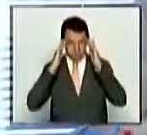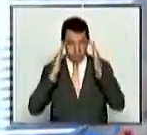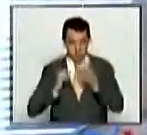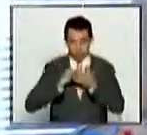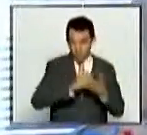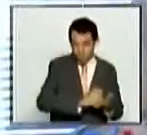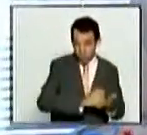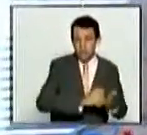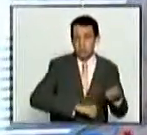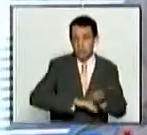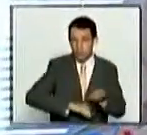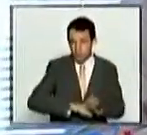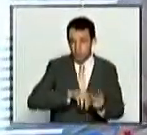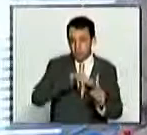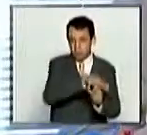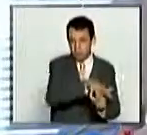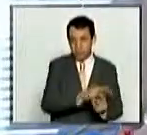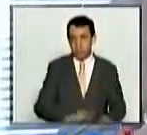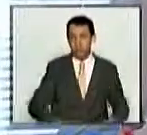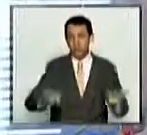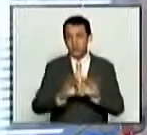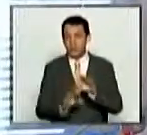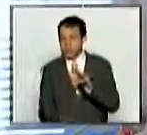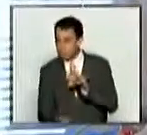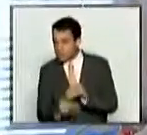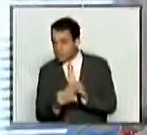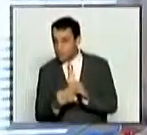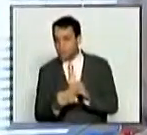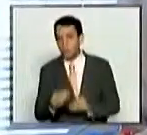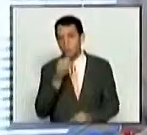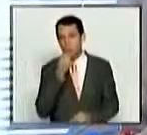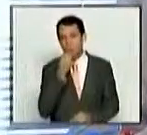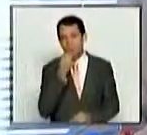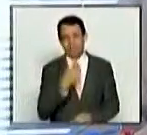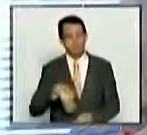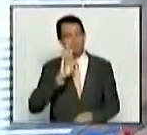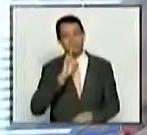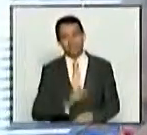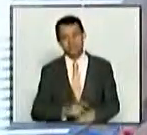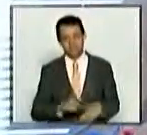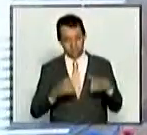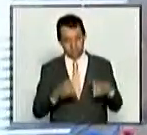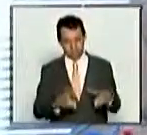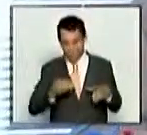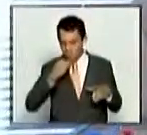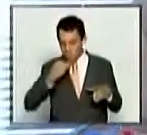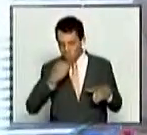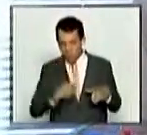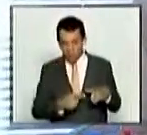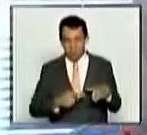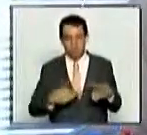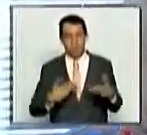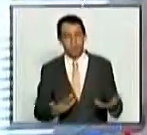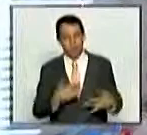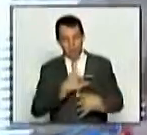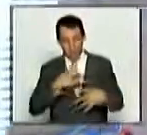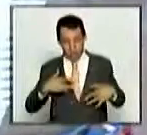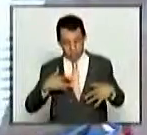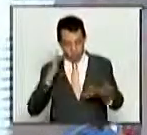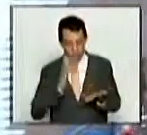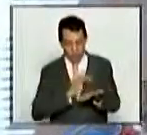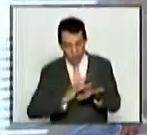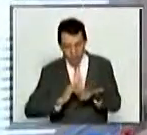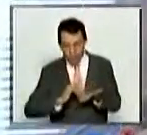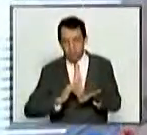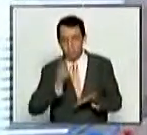van a ayudar, y desde luego, muy importante, la alimentación, muy importante la detoxificación de ese paciente, porque si uno